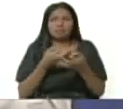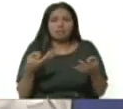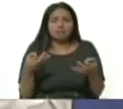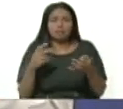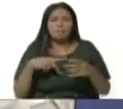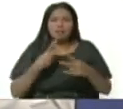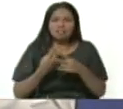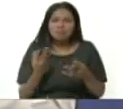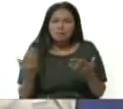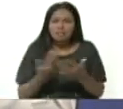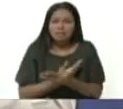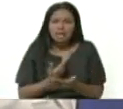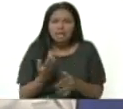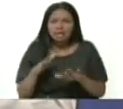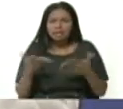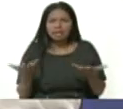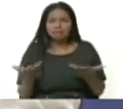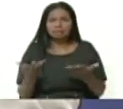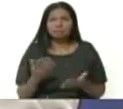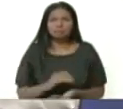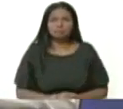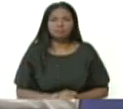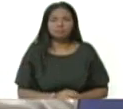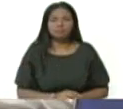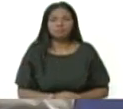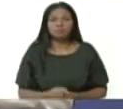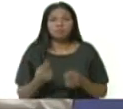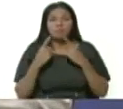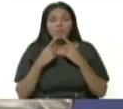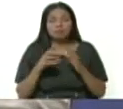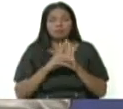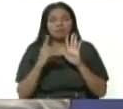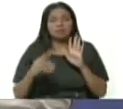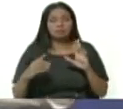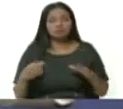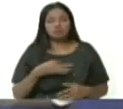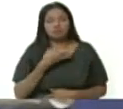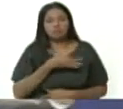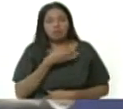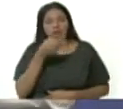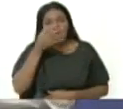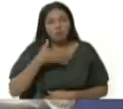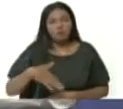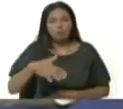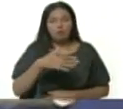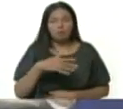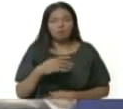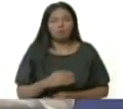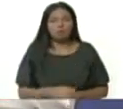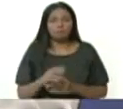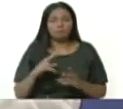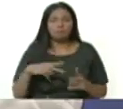para quitarle los beneficios, los derechos sociales a un pueblo. Valiente para